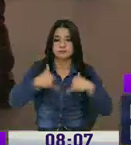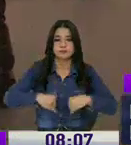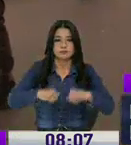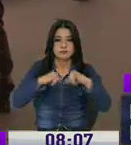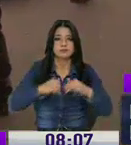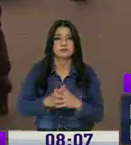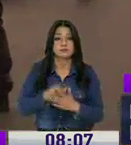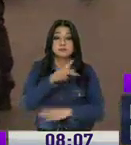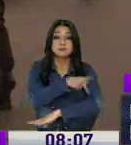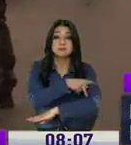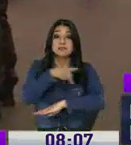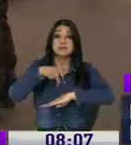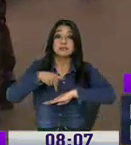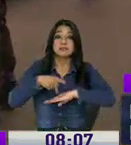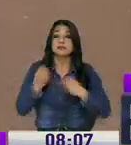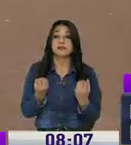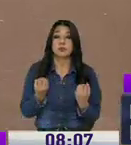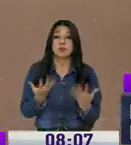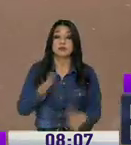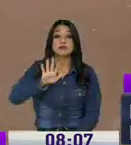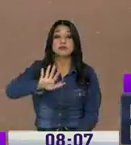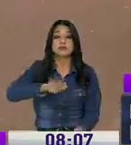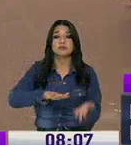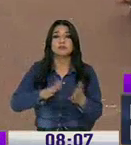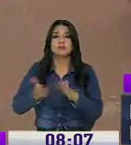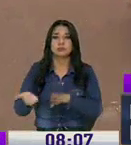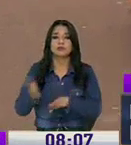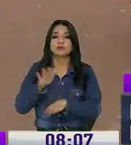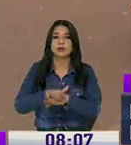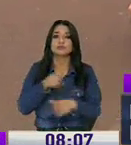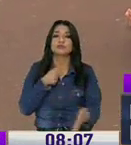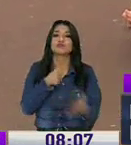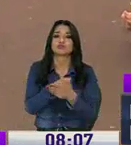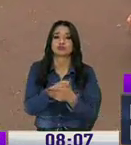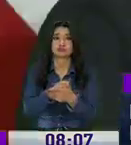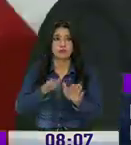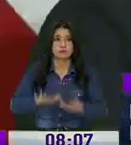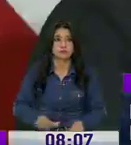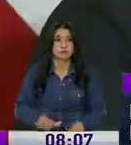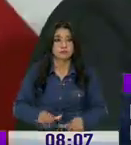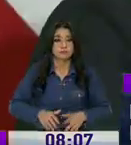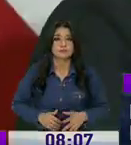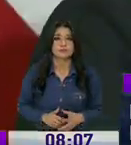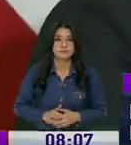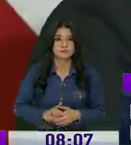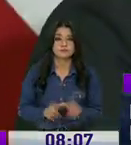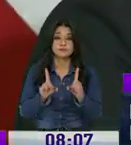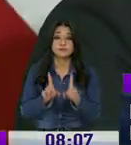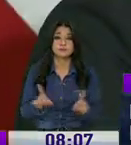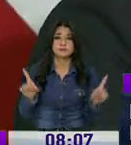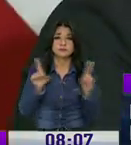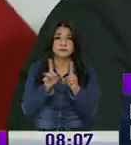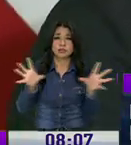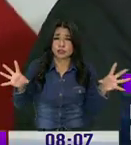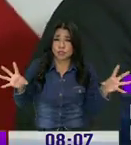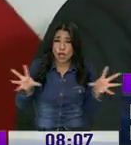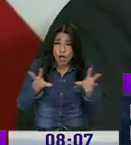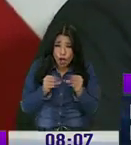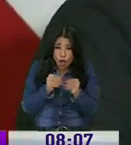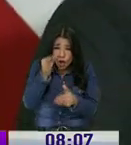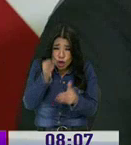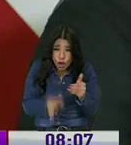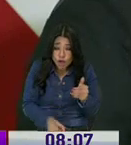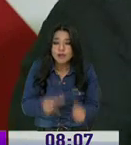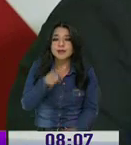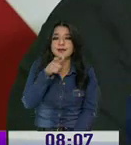Solo en Pichincha se reportaron al menos 5 muertos en siniestros de tránsito. Los datos de todas las modalidades los